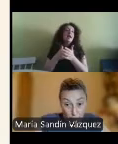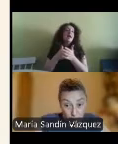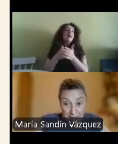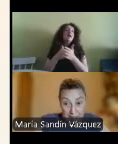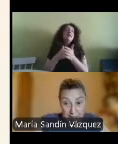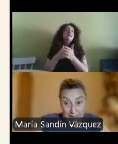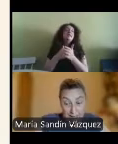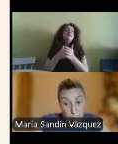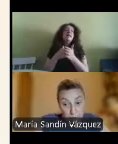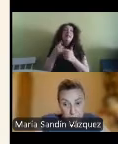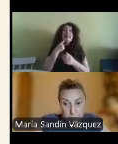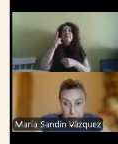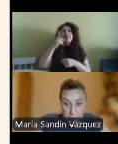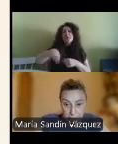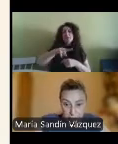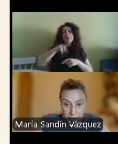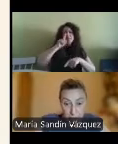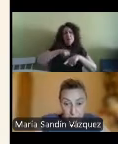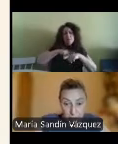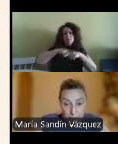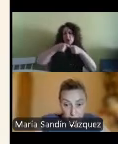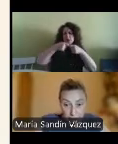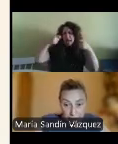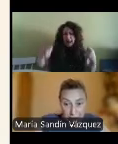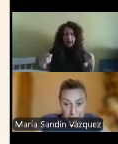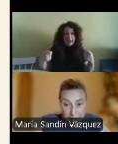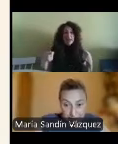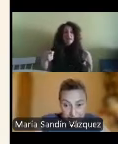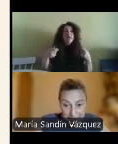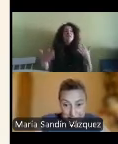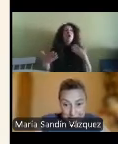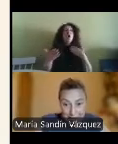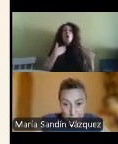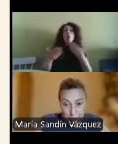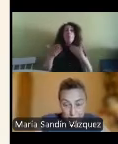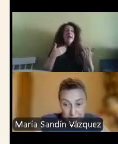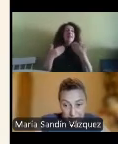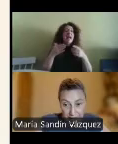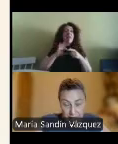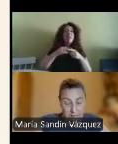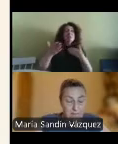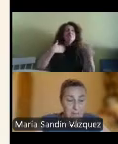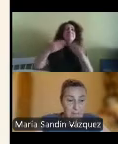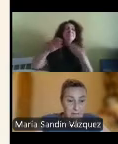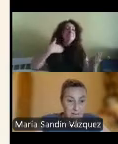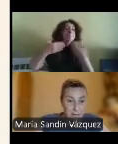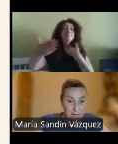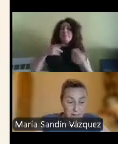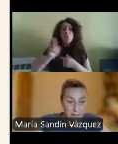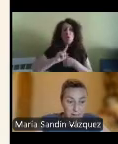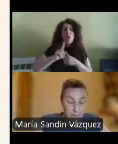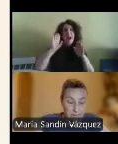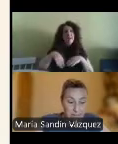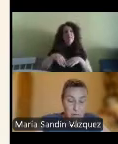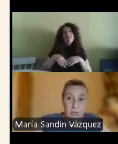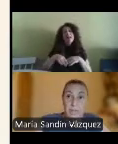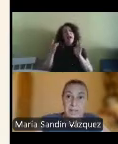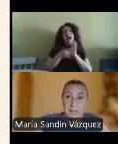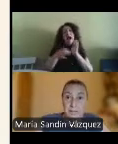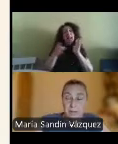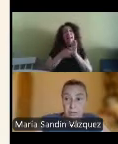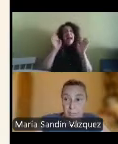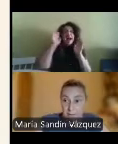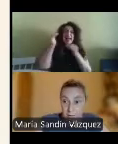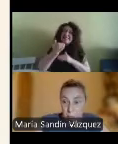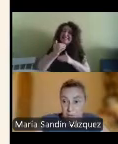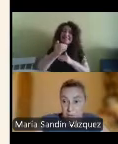de que todo se alarga y bueno, pues no tener una conversación fluida realmente sí que, claro, influye en la calidad asistencial, sí. O sea, nos